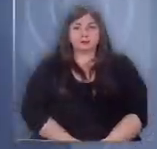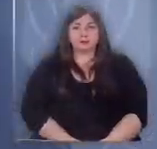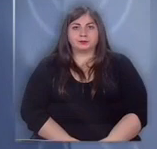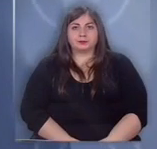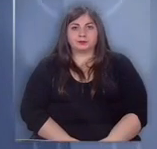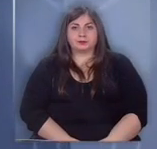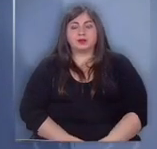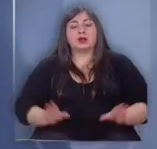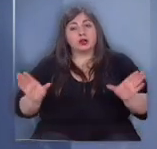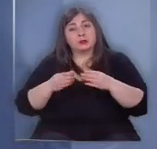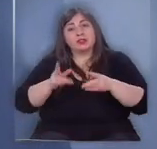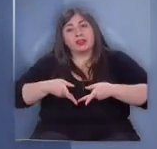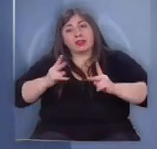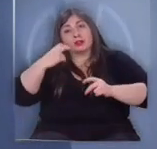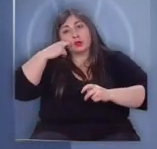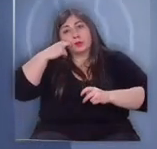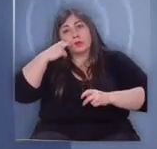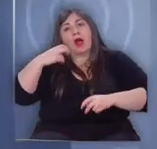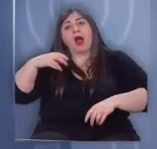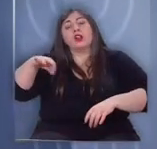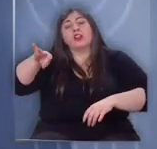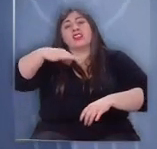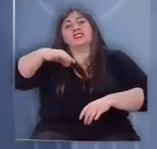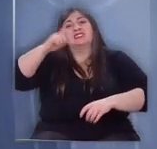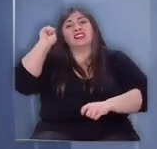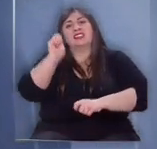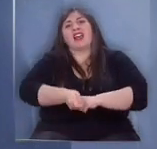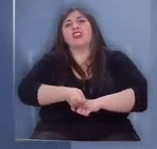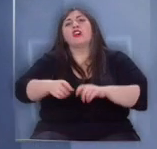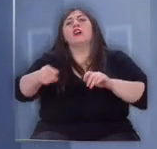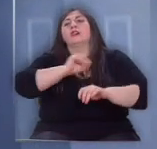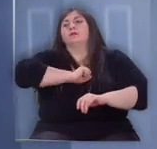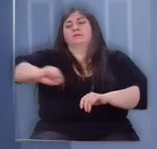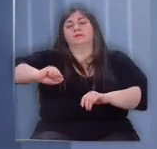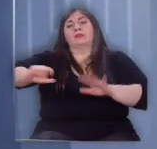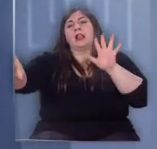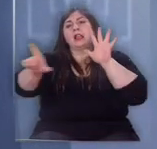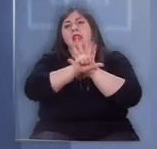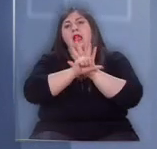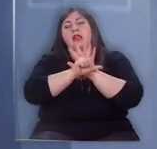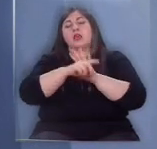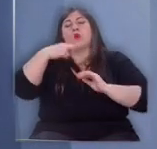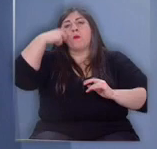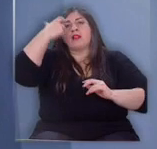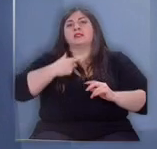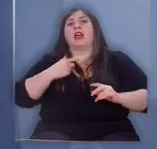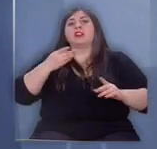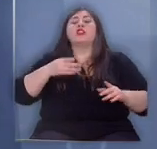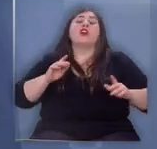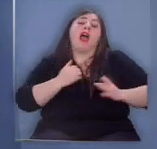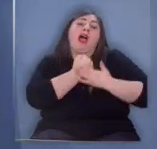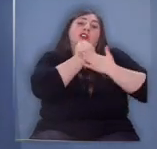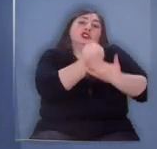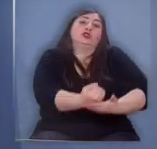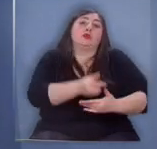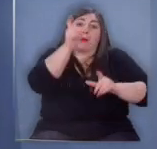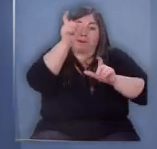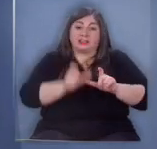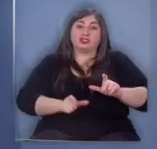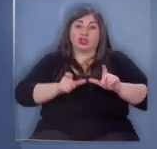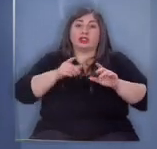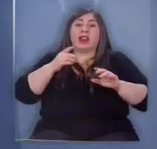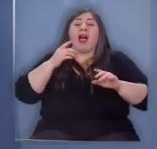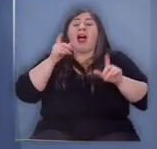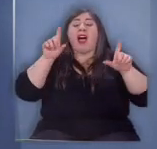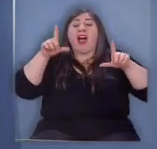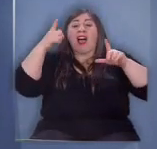La Comisión de Derechos Humanos del Senado rechazó el proyecto de ley humanitaria que beneficia a internos mayores de 75 años, mientras que el Tribunal Constitucional